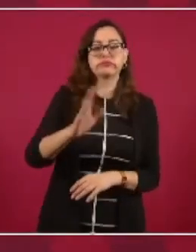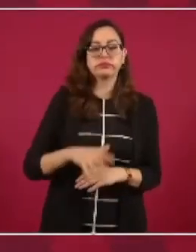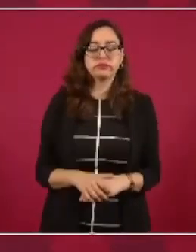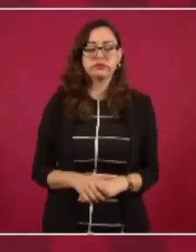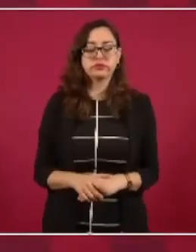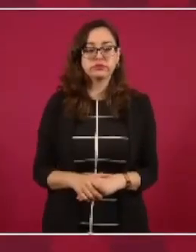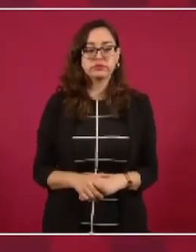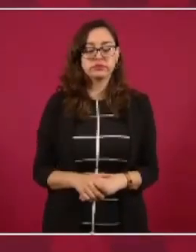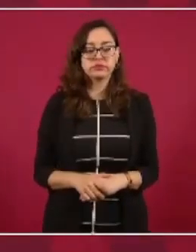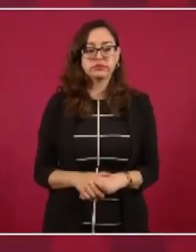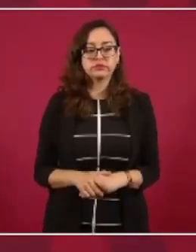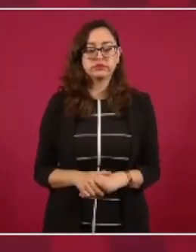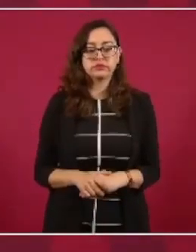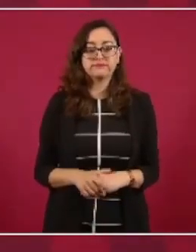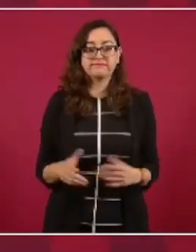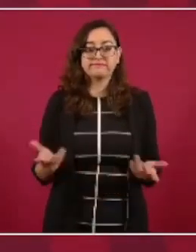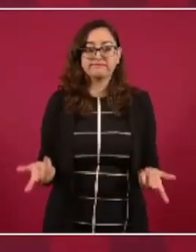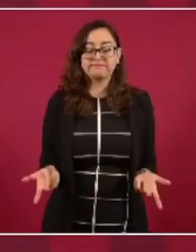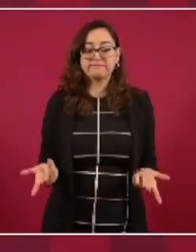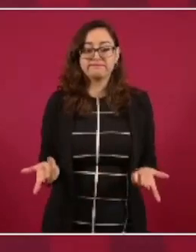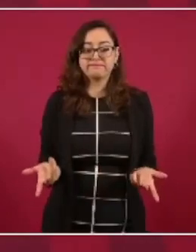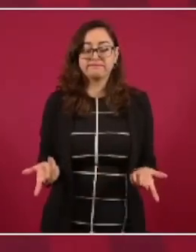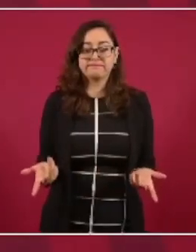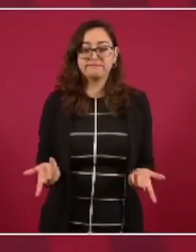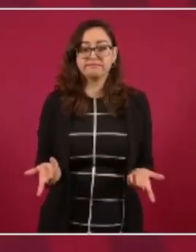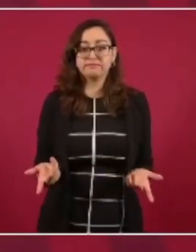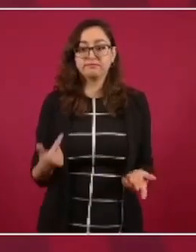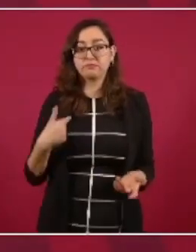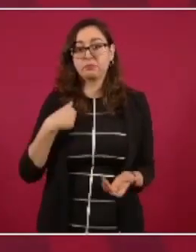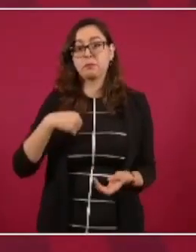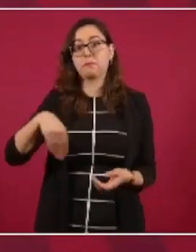Entonces, todavía es tiempo